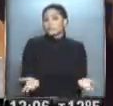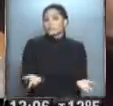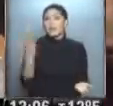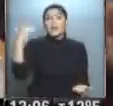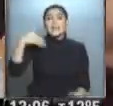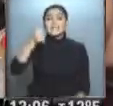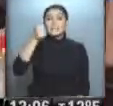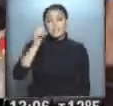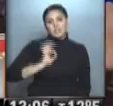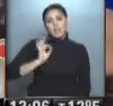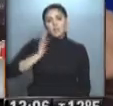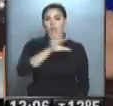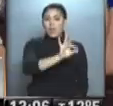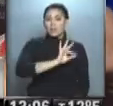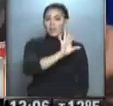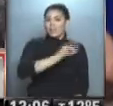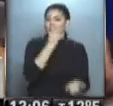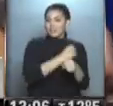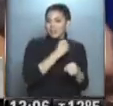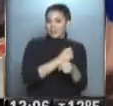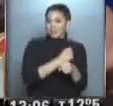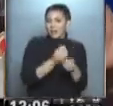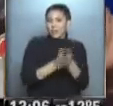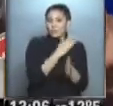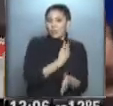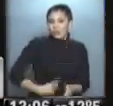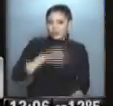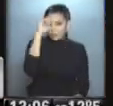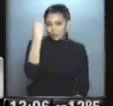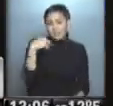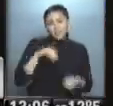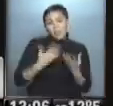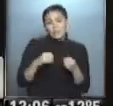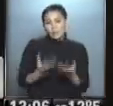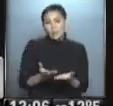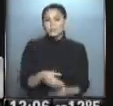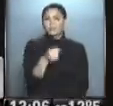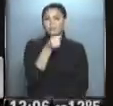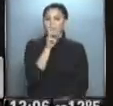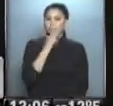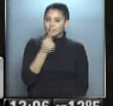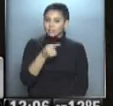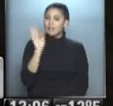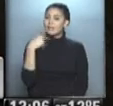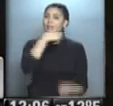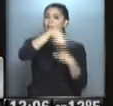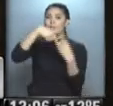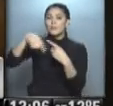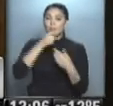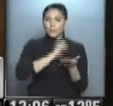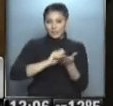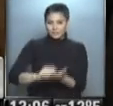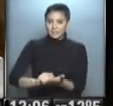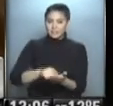hace ya 6 años que vengo eligiendo trabajar junto a Nación porque es lo mejor para la gente. En rueda de prensa y acompañado por otros integrantes de su